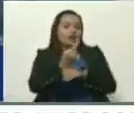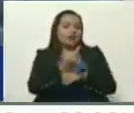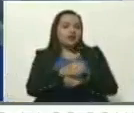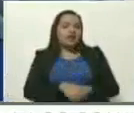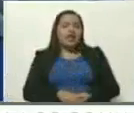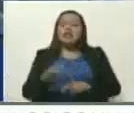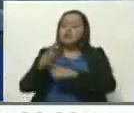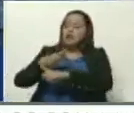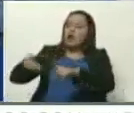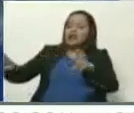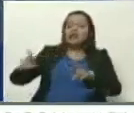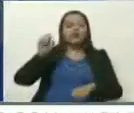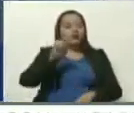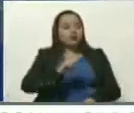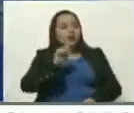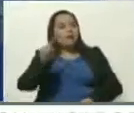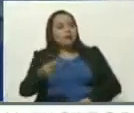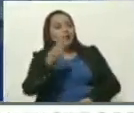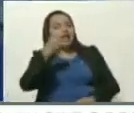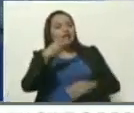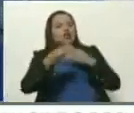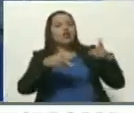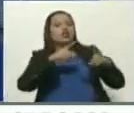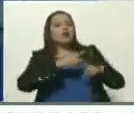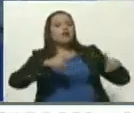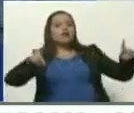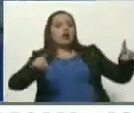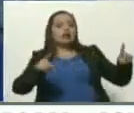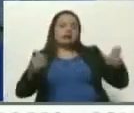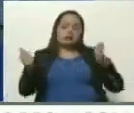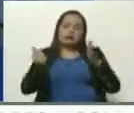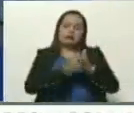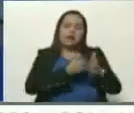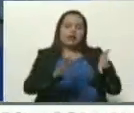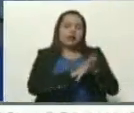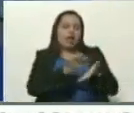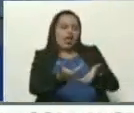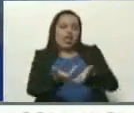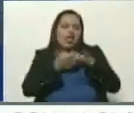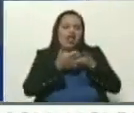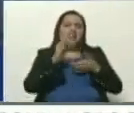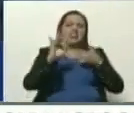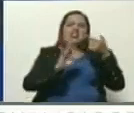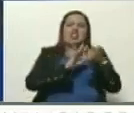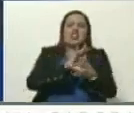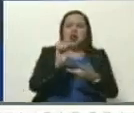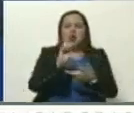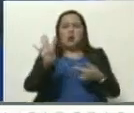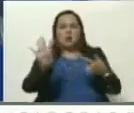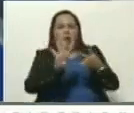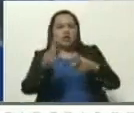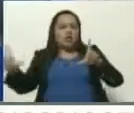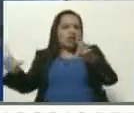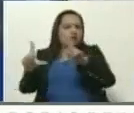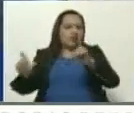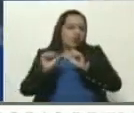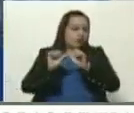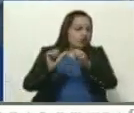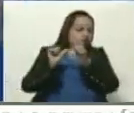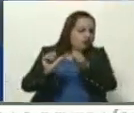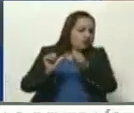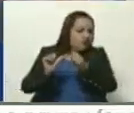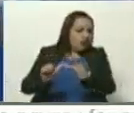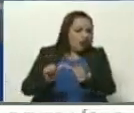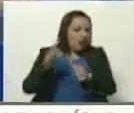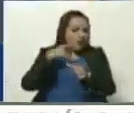del pasado, lo primero que hizo fue quitarle el monopolio a 3 o 4 canales y entregárselo a la mayoría del pueblo,